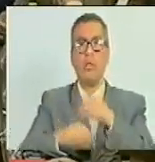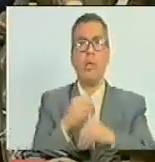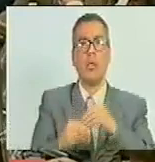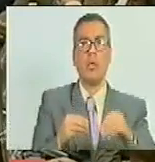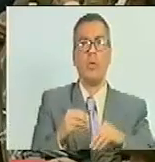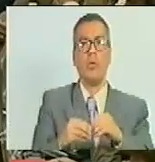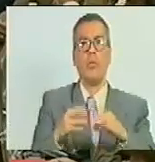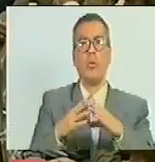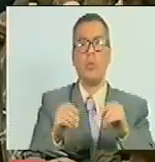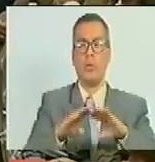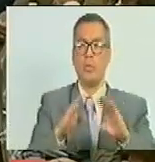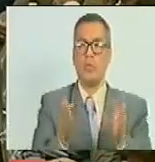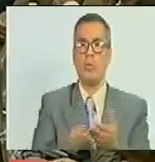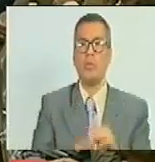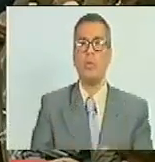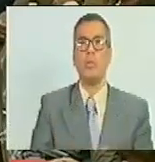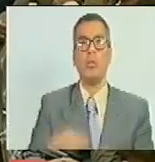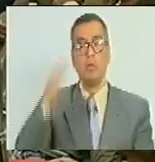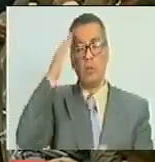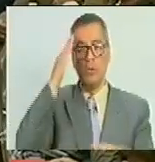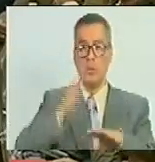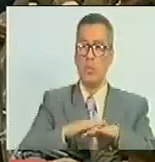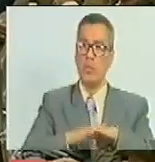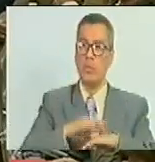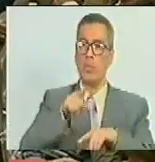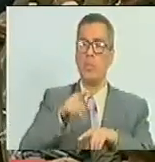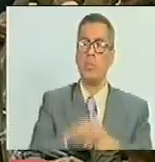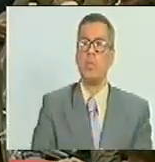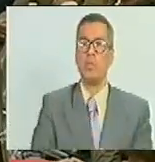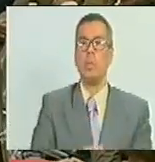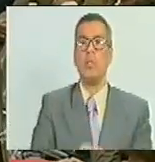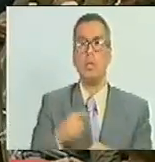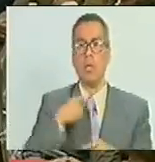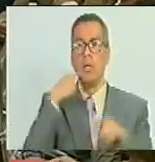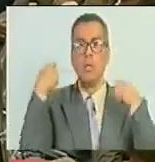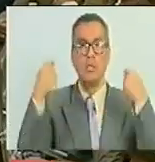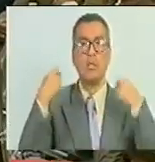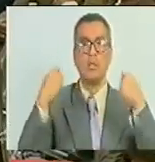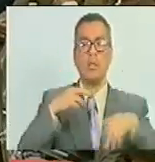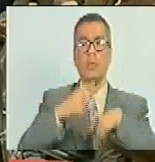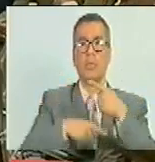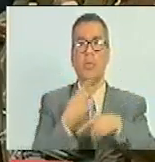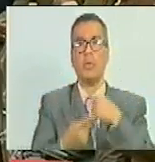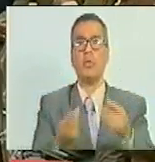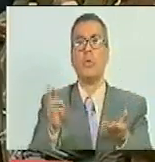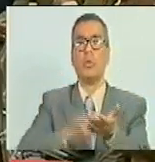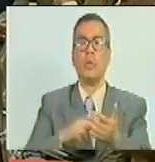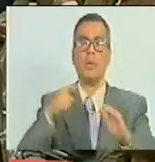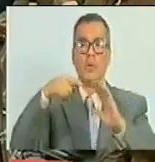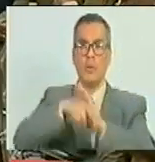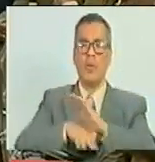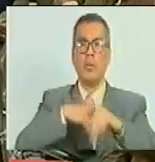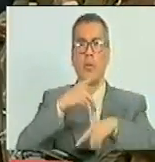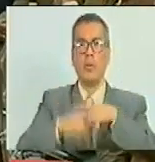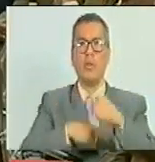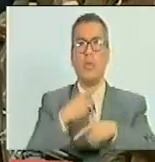los hegemones del mundo. En consecuencia, presidente, hay que celebrar el proceso de reinserción de Venezuela en el contexto